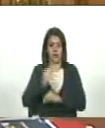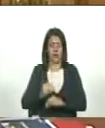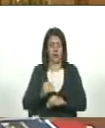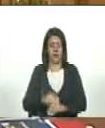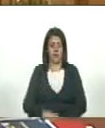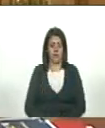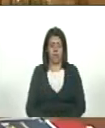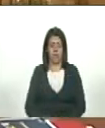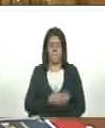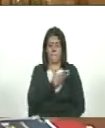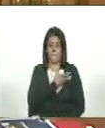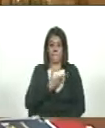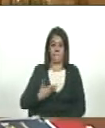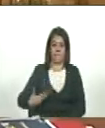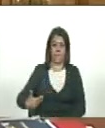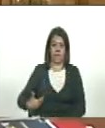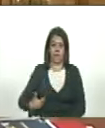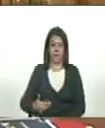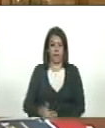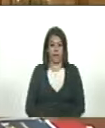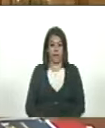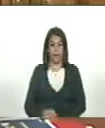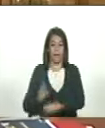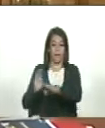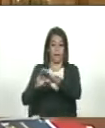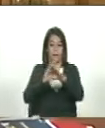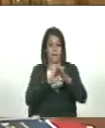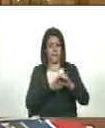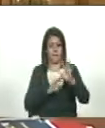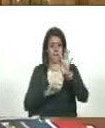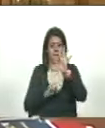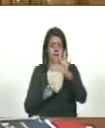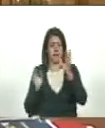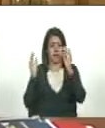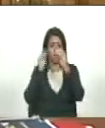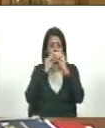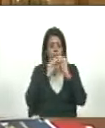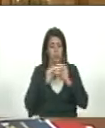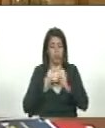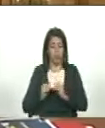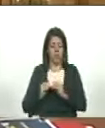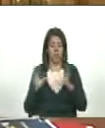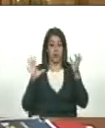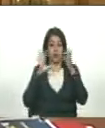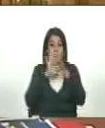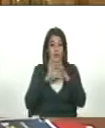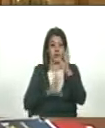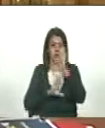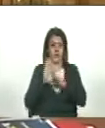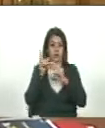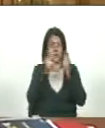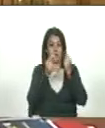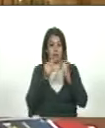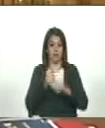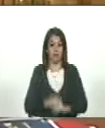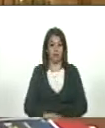eso el presidente nos ha llamado a los 5 consensos: consolidar crecimiento